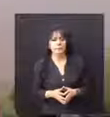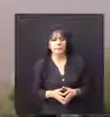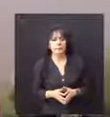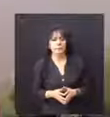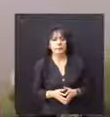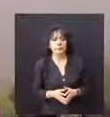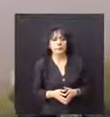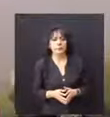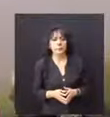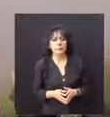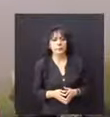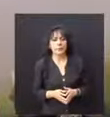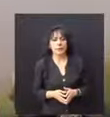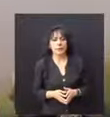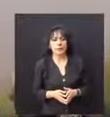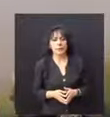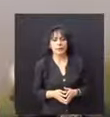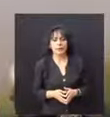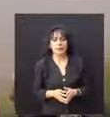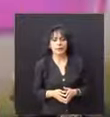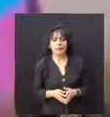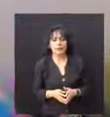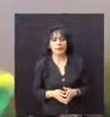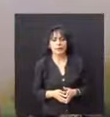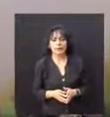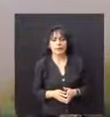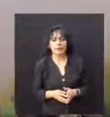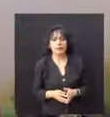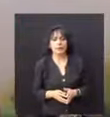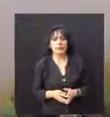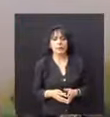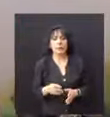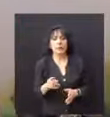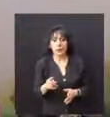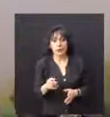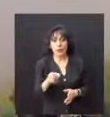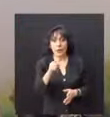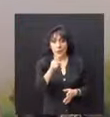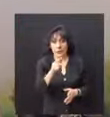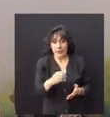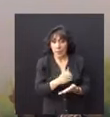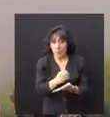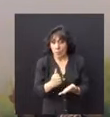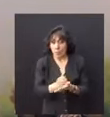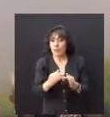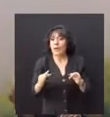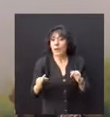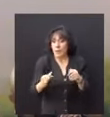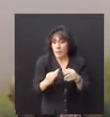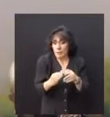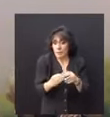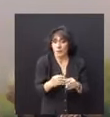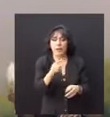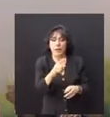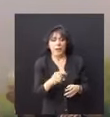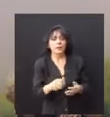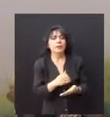Aquí deben saberlo porque estamos muy cerca de la Ciudad de México. Ahí en la